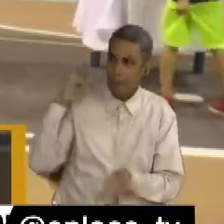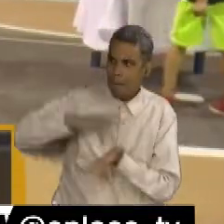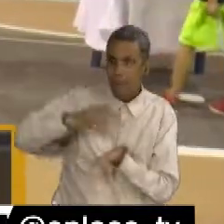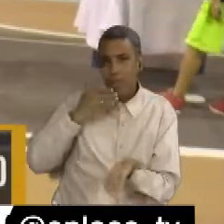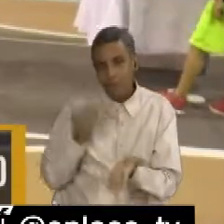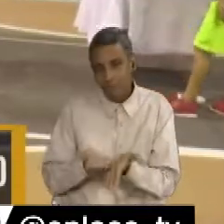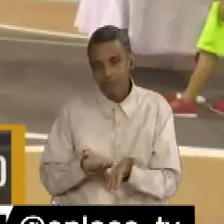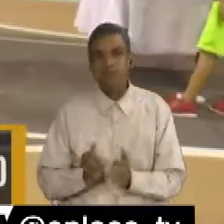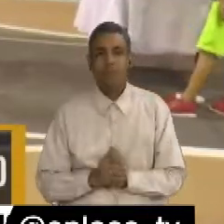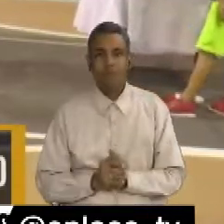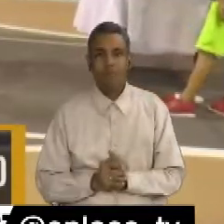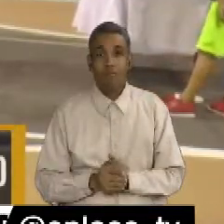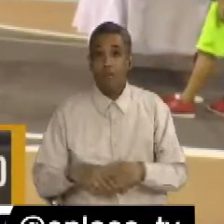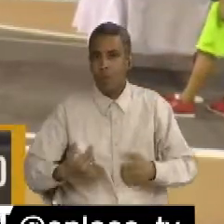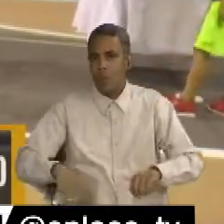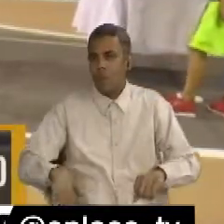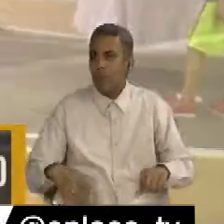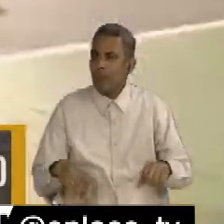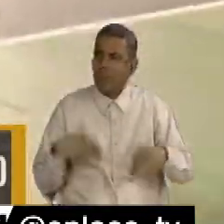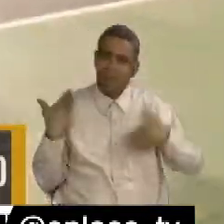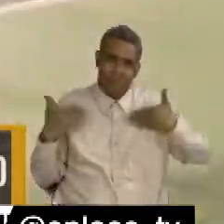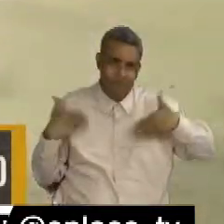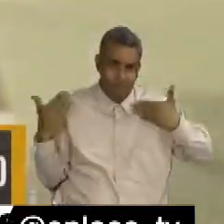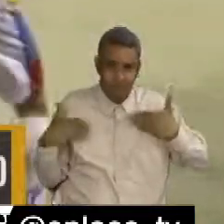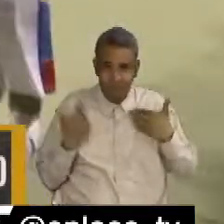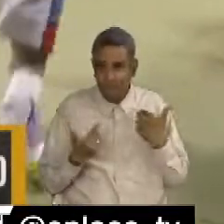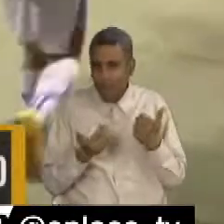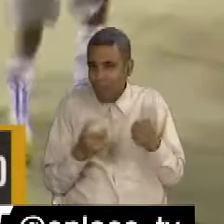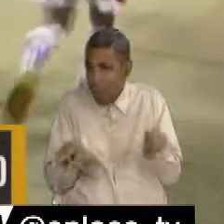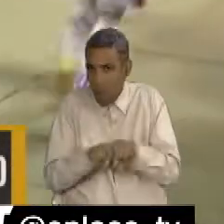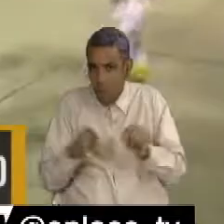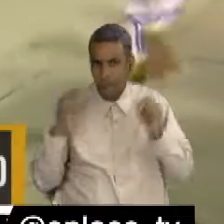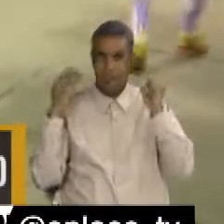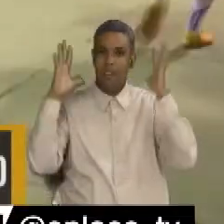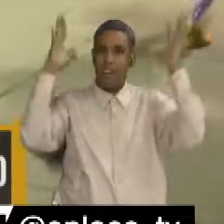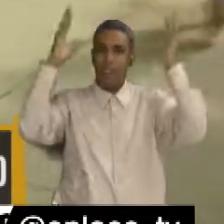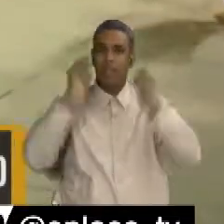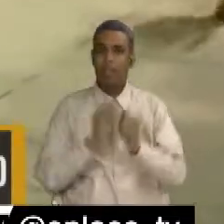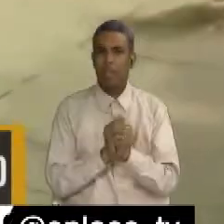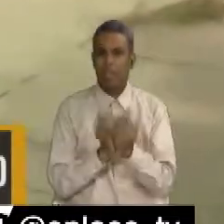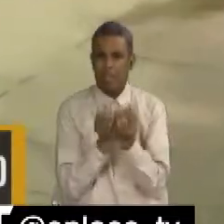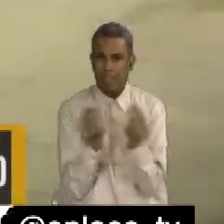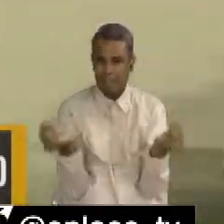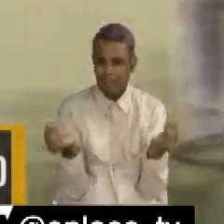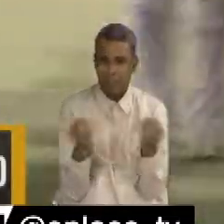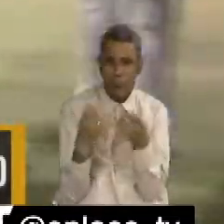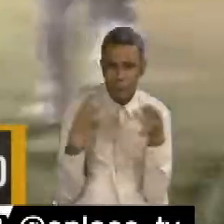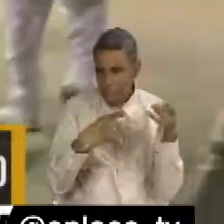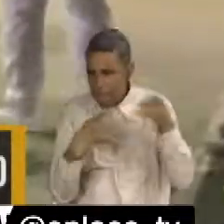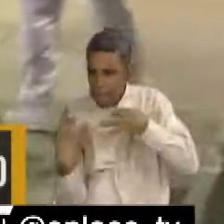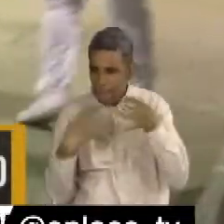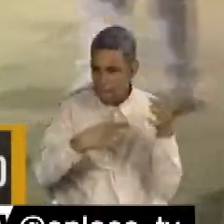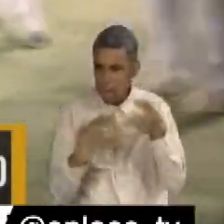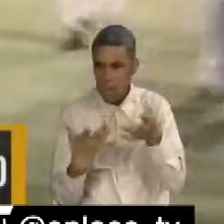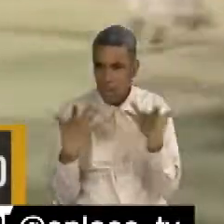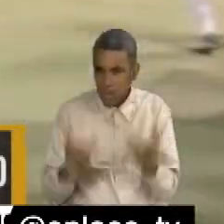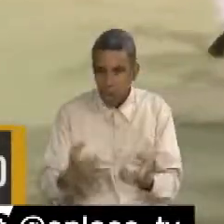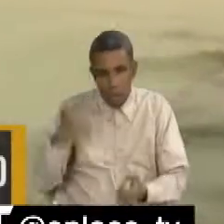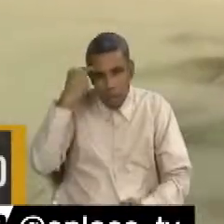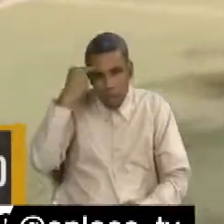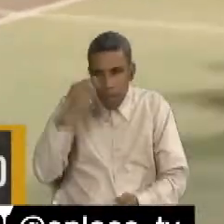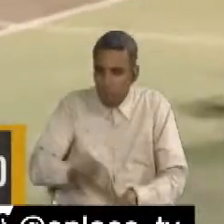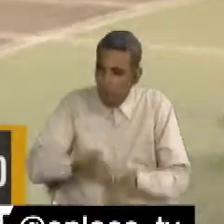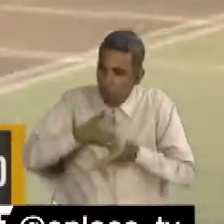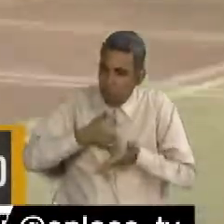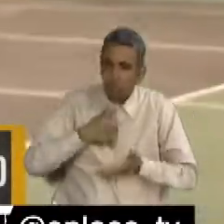Ha sido una verdadera fiesta y gracias a Dios. Un encuentro donde ambos equipos lo dieron todo para quedarse con el título del torneo, pero el combo